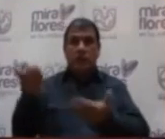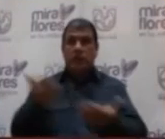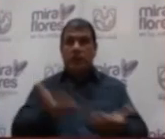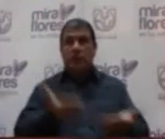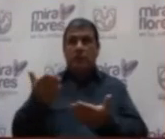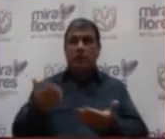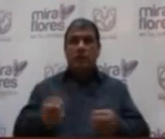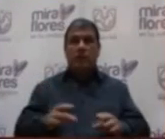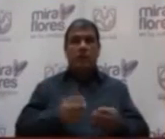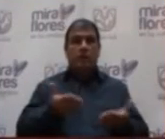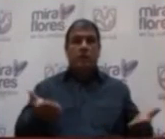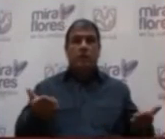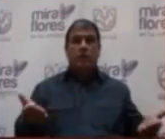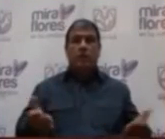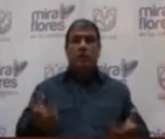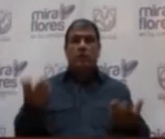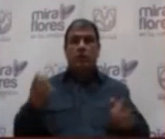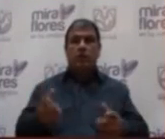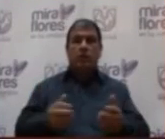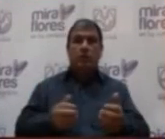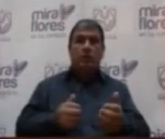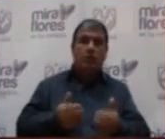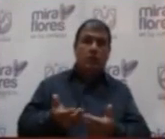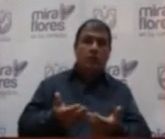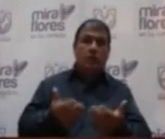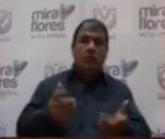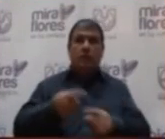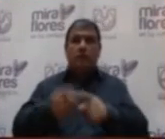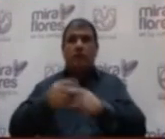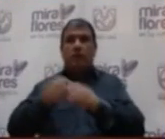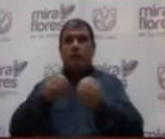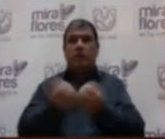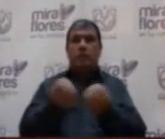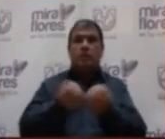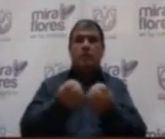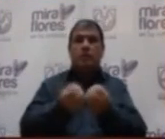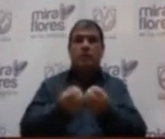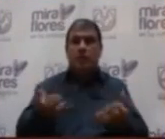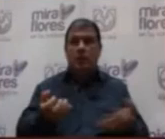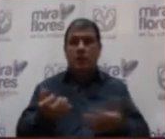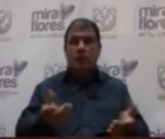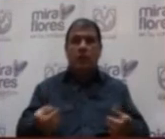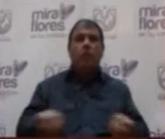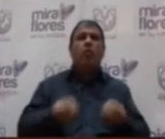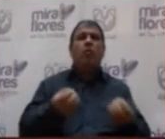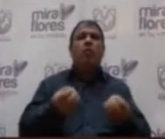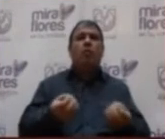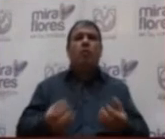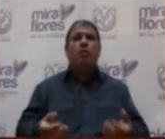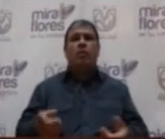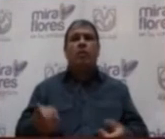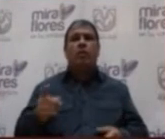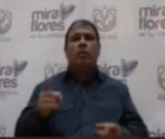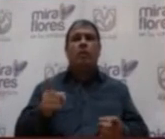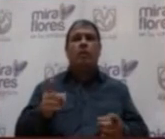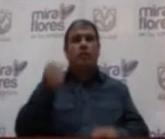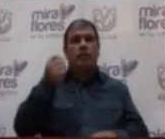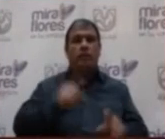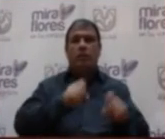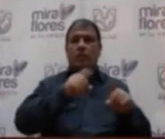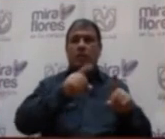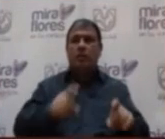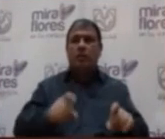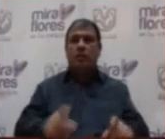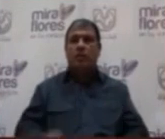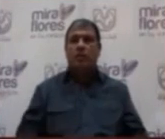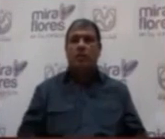muebles, ¿no? ¿Hubo una competencia entre organizaciones que querían los muebles o cómo? Perdón, no lo entiendo muy bien la pregunta.